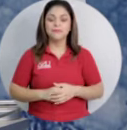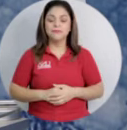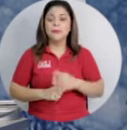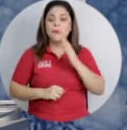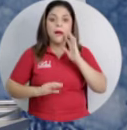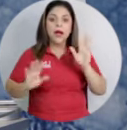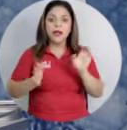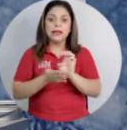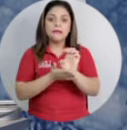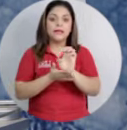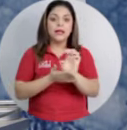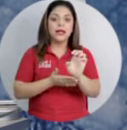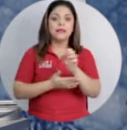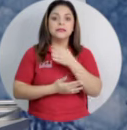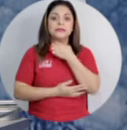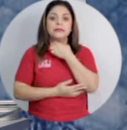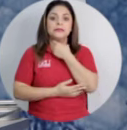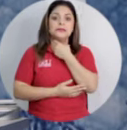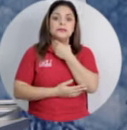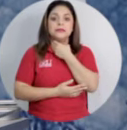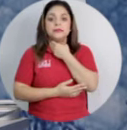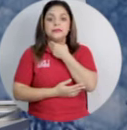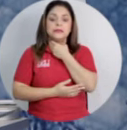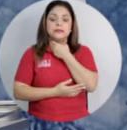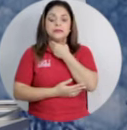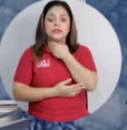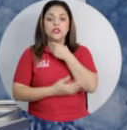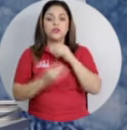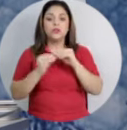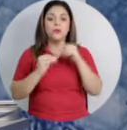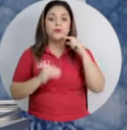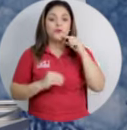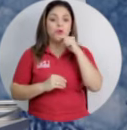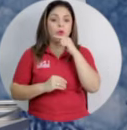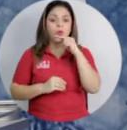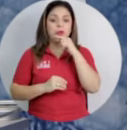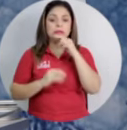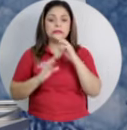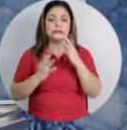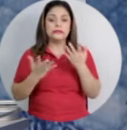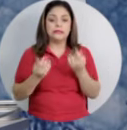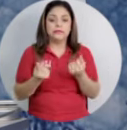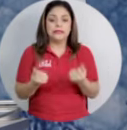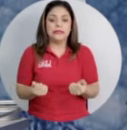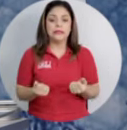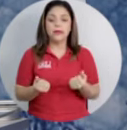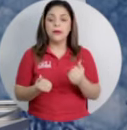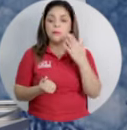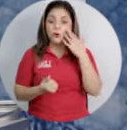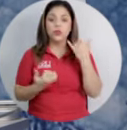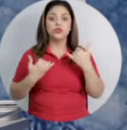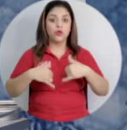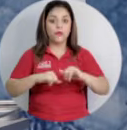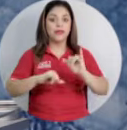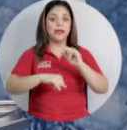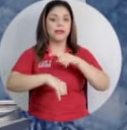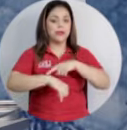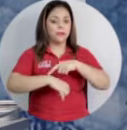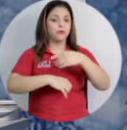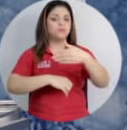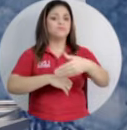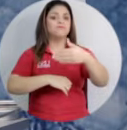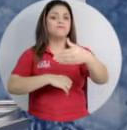evitar estar en números rojos, pues esta crisis financiera que enfrentamos no es pasajera y tomará todavía un tiempo que las